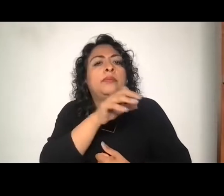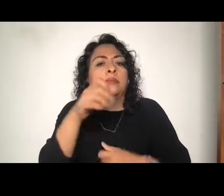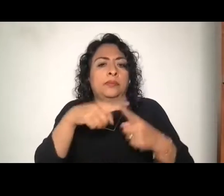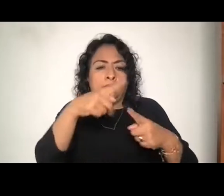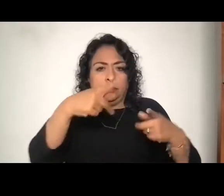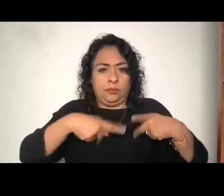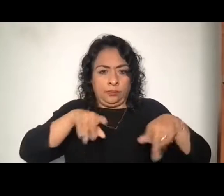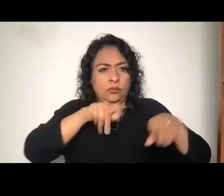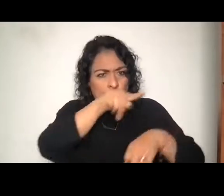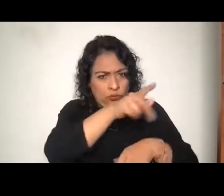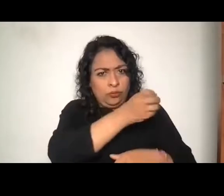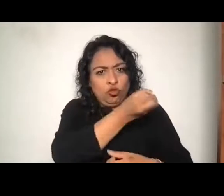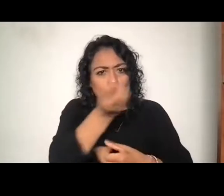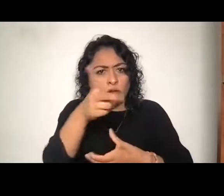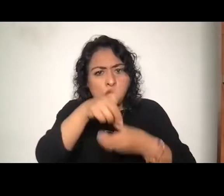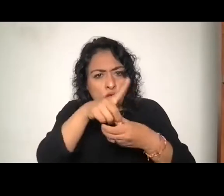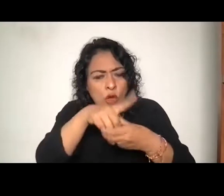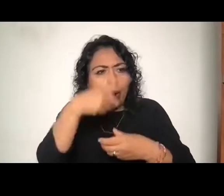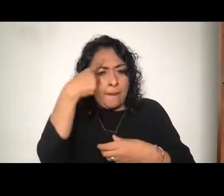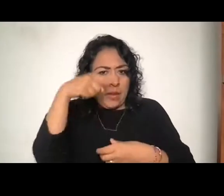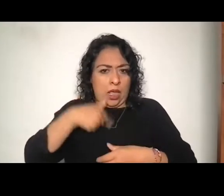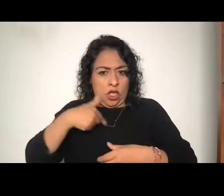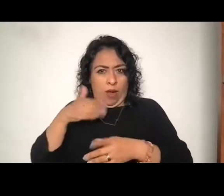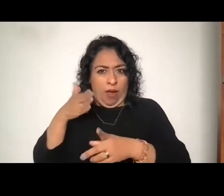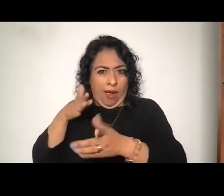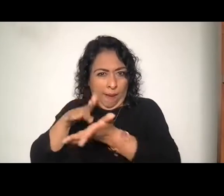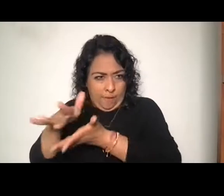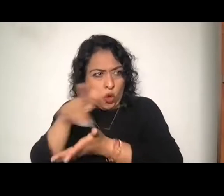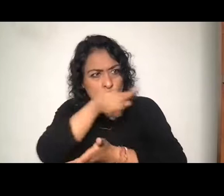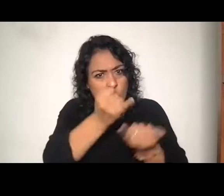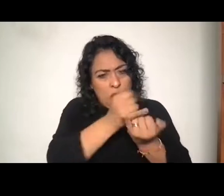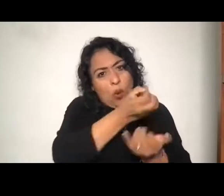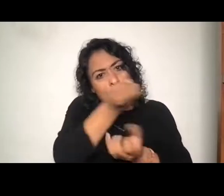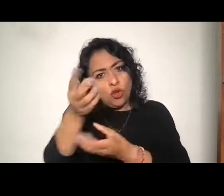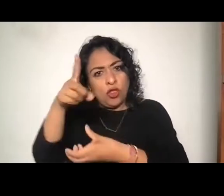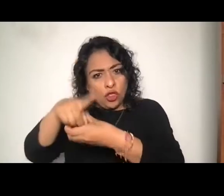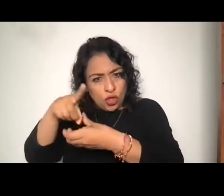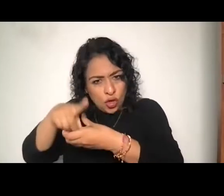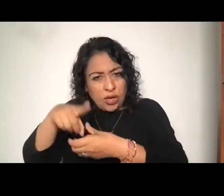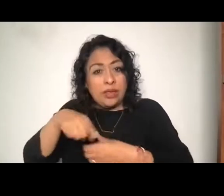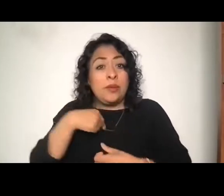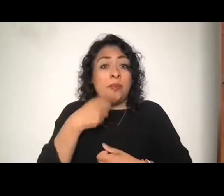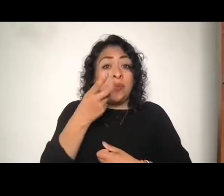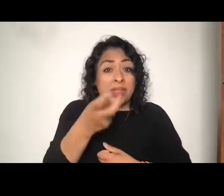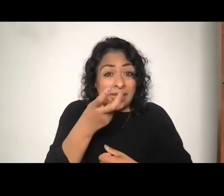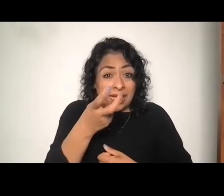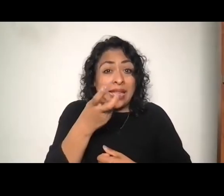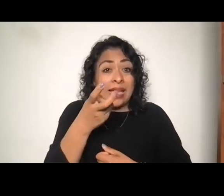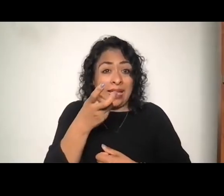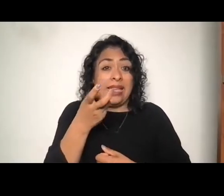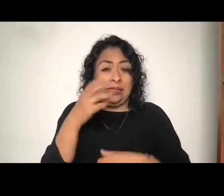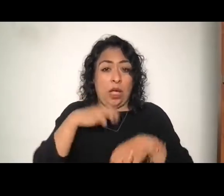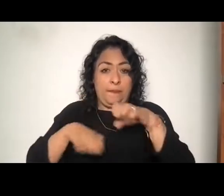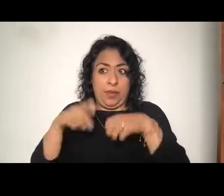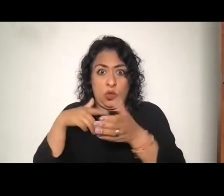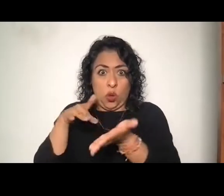trabajadores que donen para las causas que la empresa apoya. Y en esta parte de las causas de la empresa que la empresa